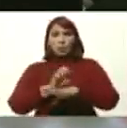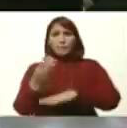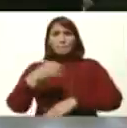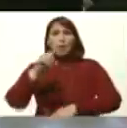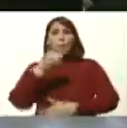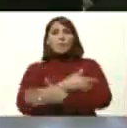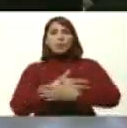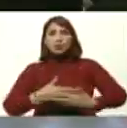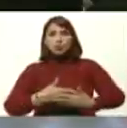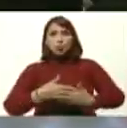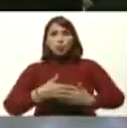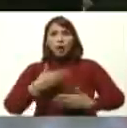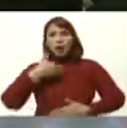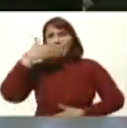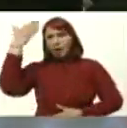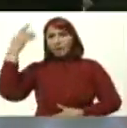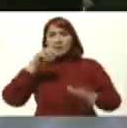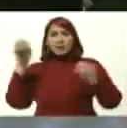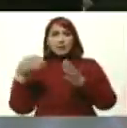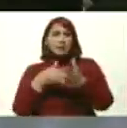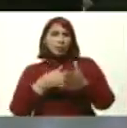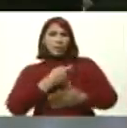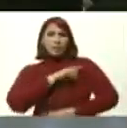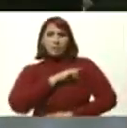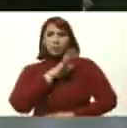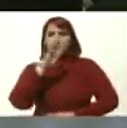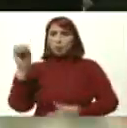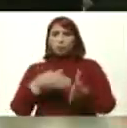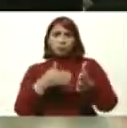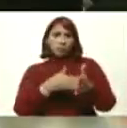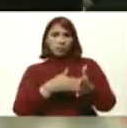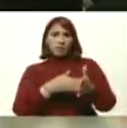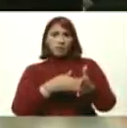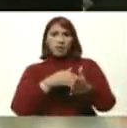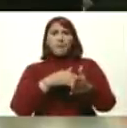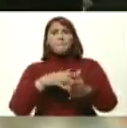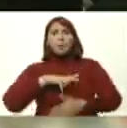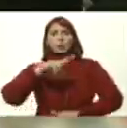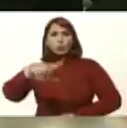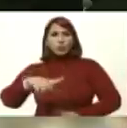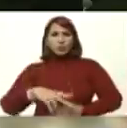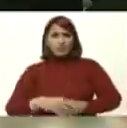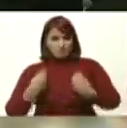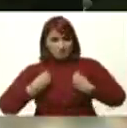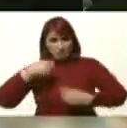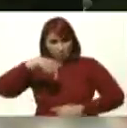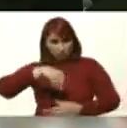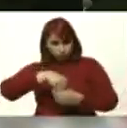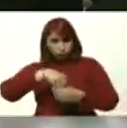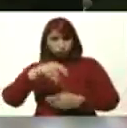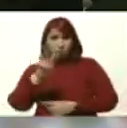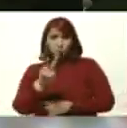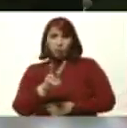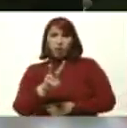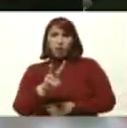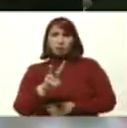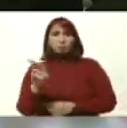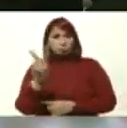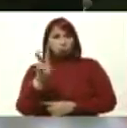árabes, 600.000 españoles, 400.000 portugueses. Venezuela es un país